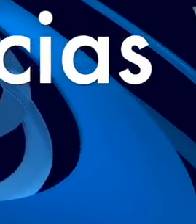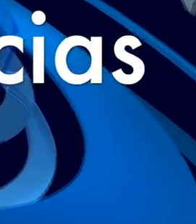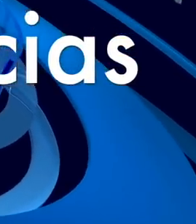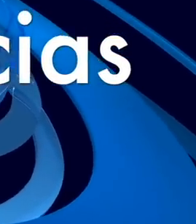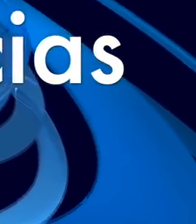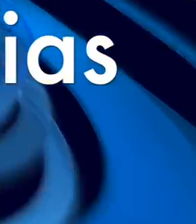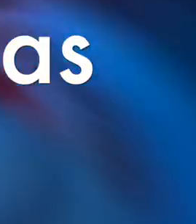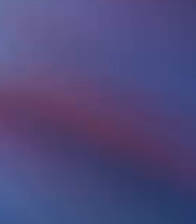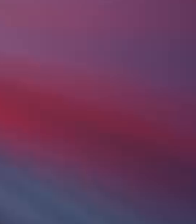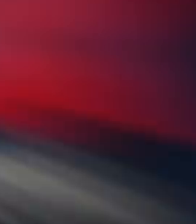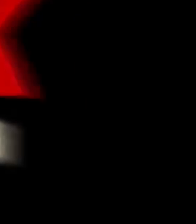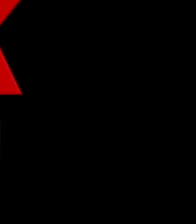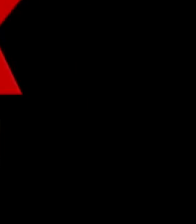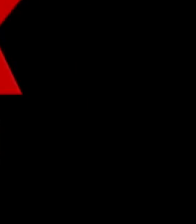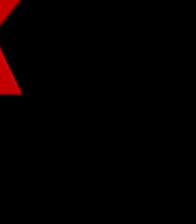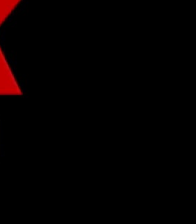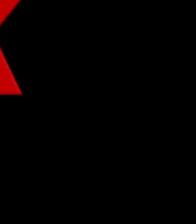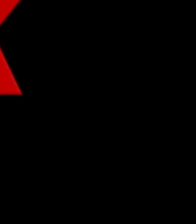Música